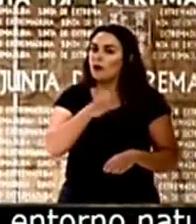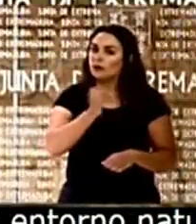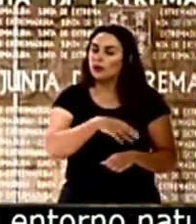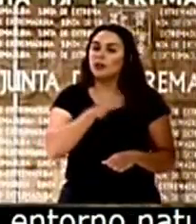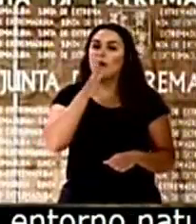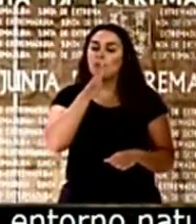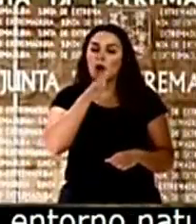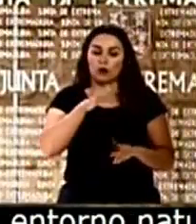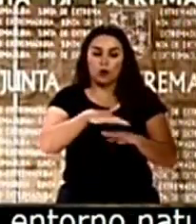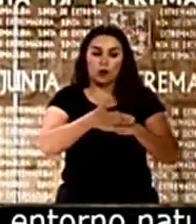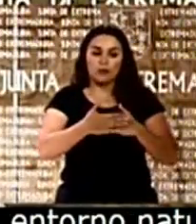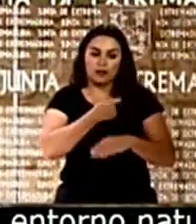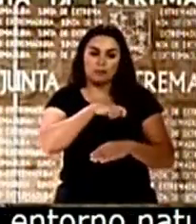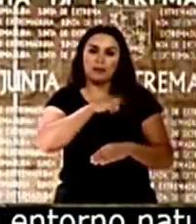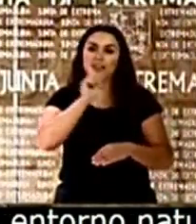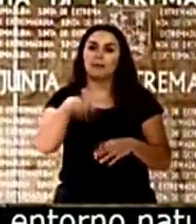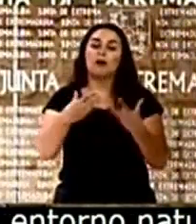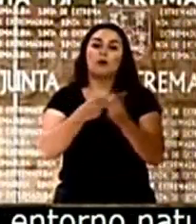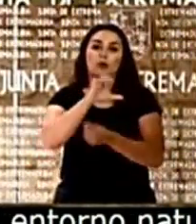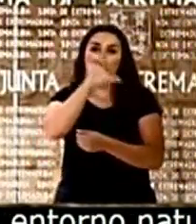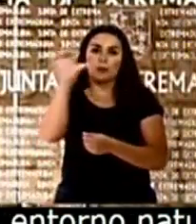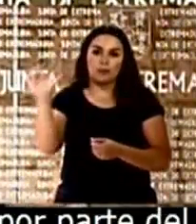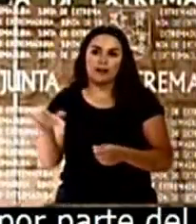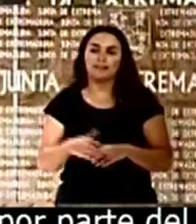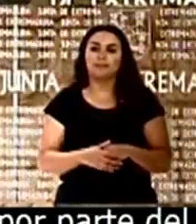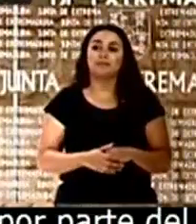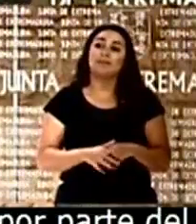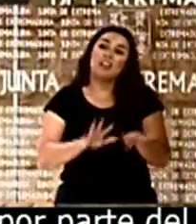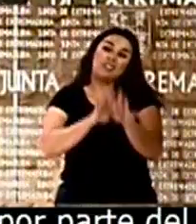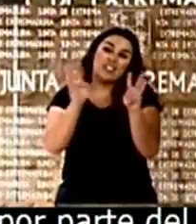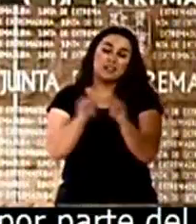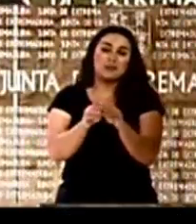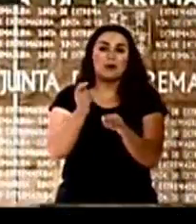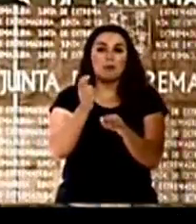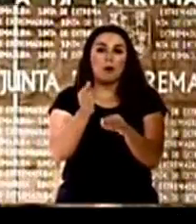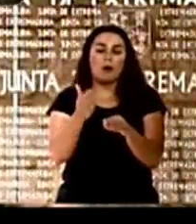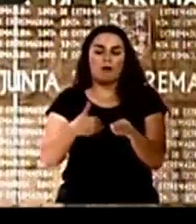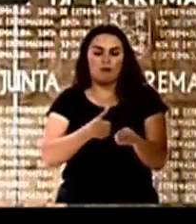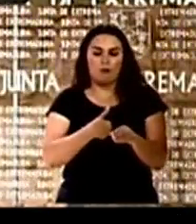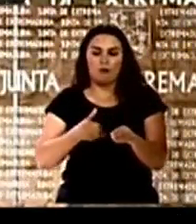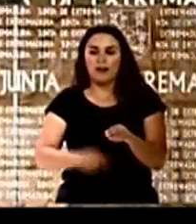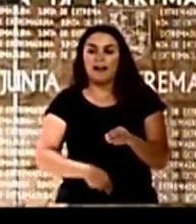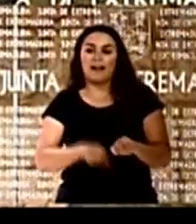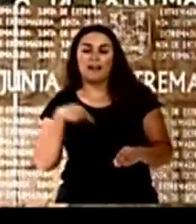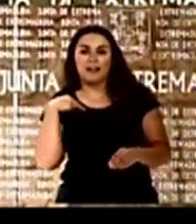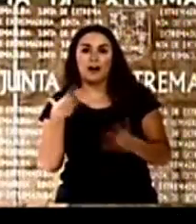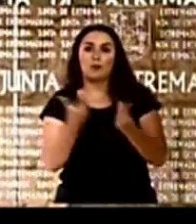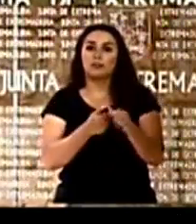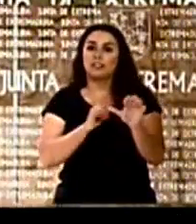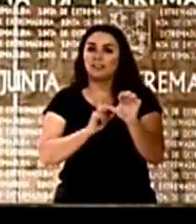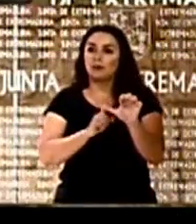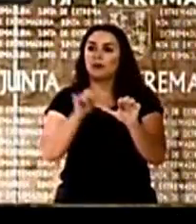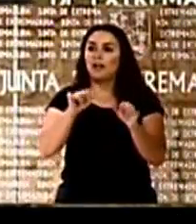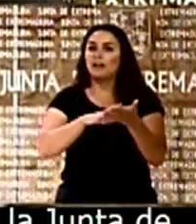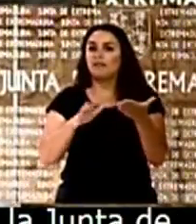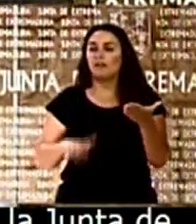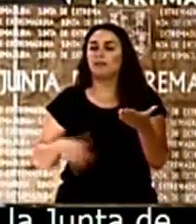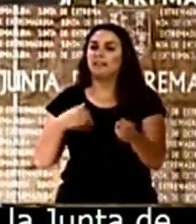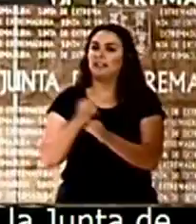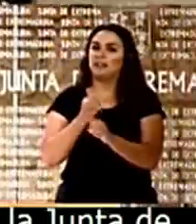Gobierno de España y de la Unión Europea. Es un poco un resumen de la posición general de la Junta de Extremadura en este informe que se ha estado